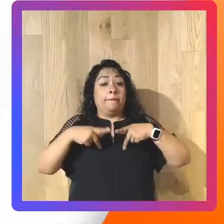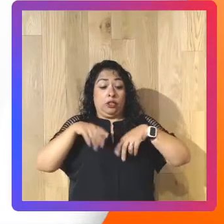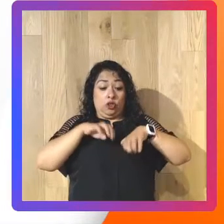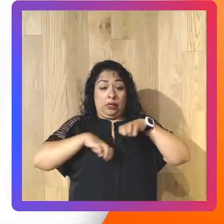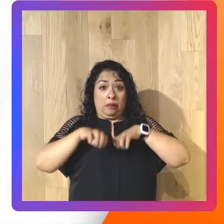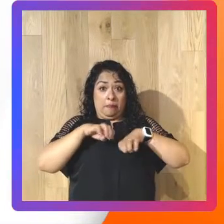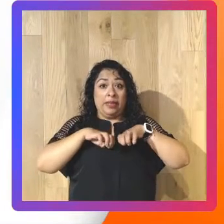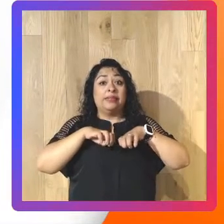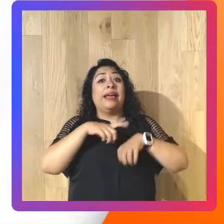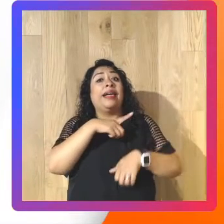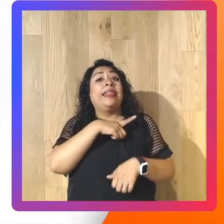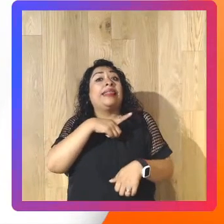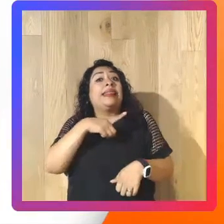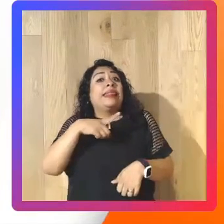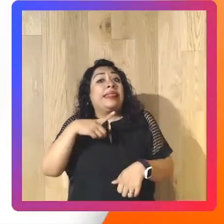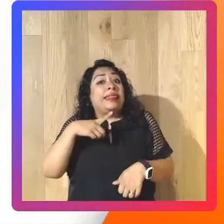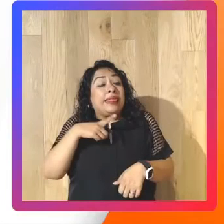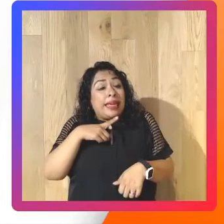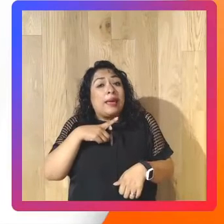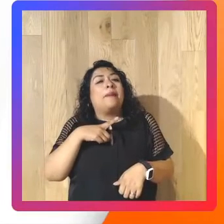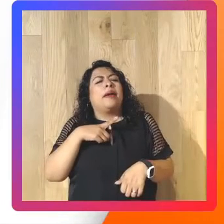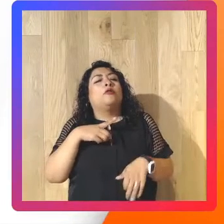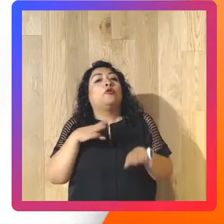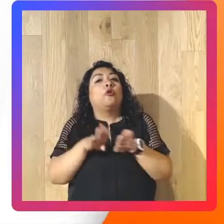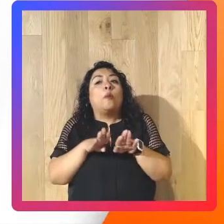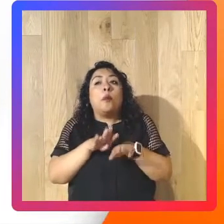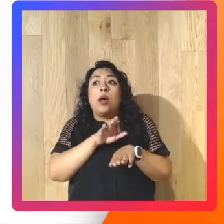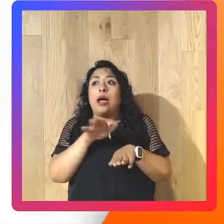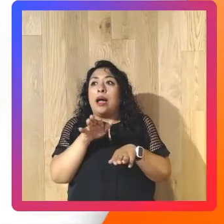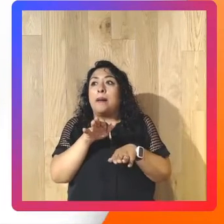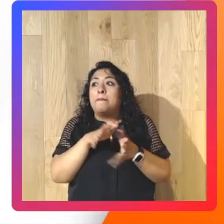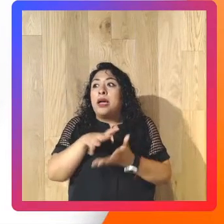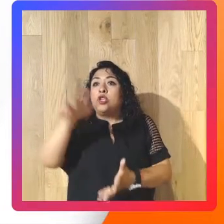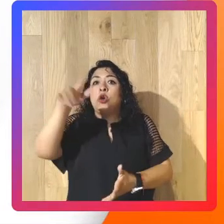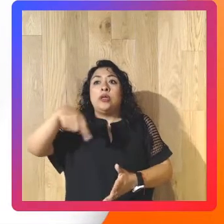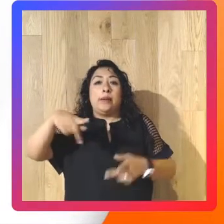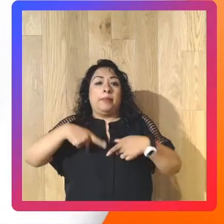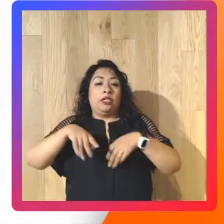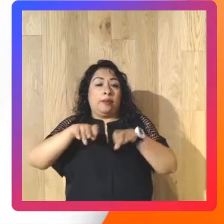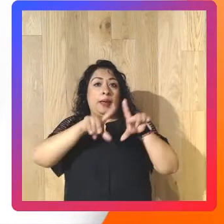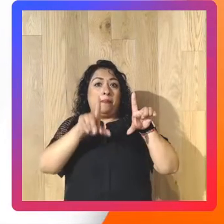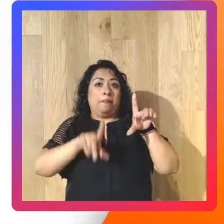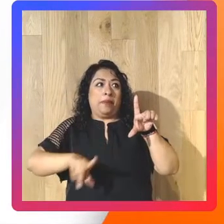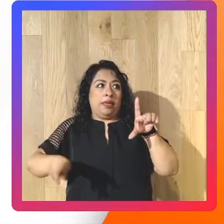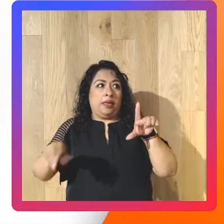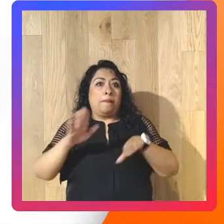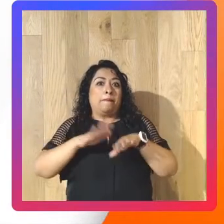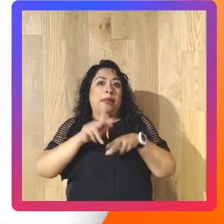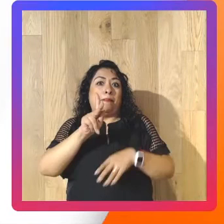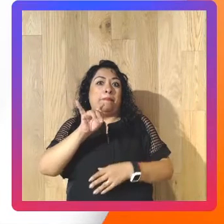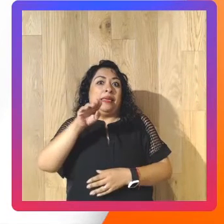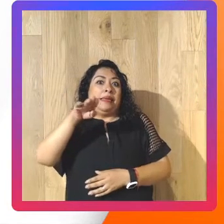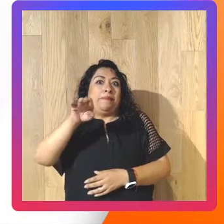empresarios tiene que ser pasada a la mayoría de los empleadores de este país, que son las pymes, que es